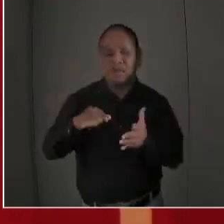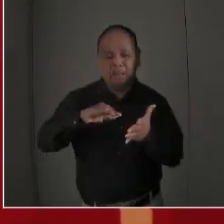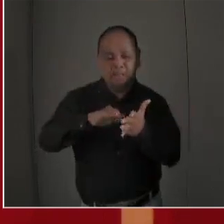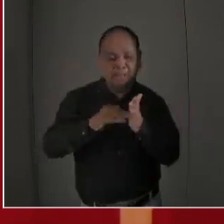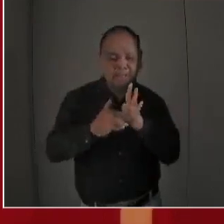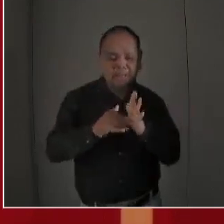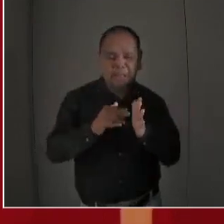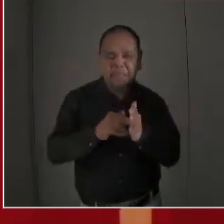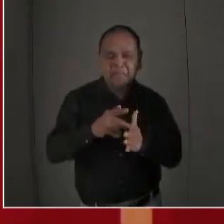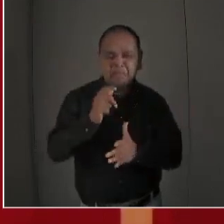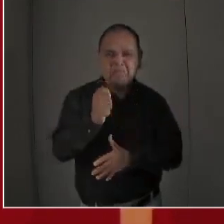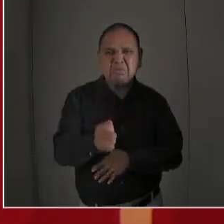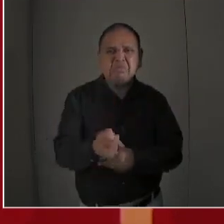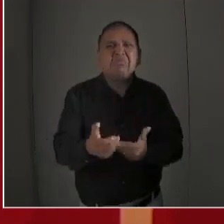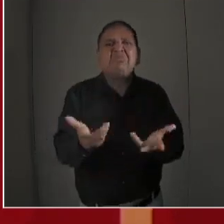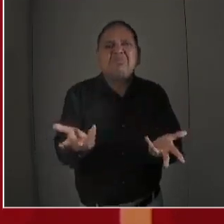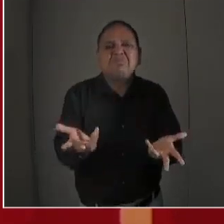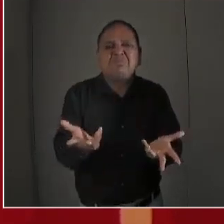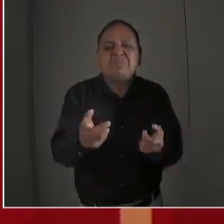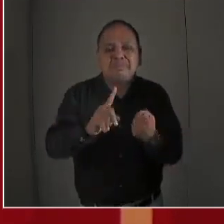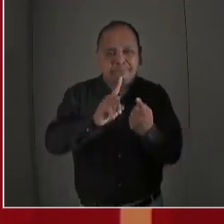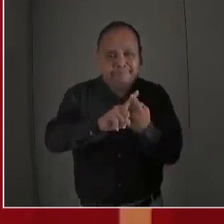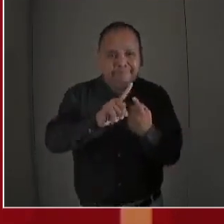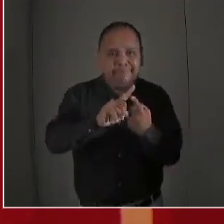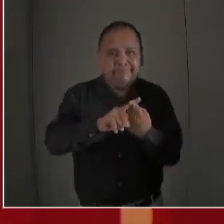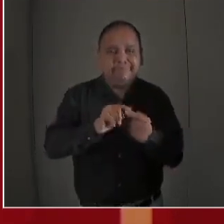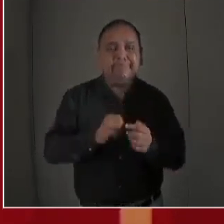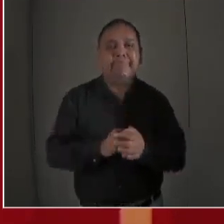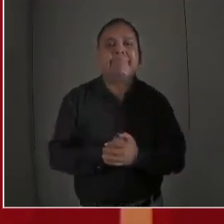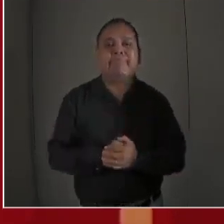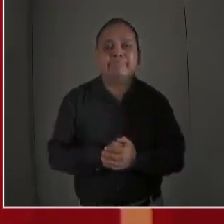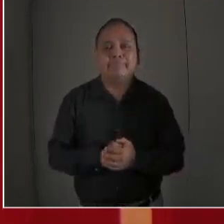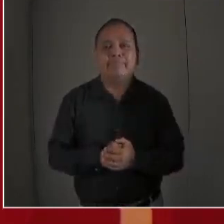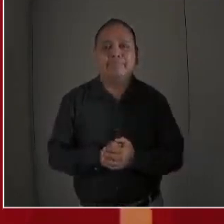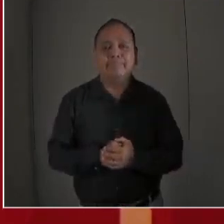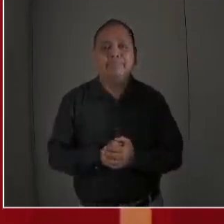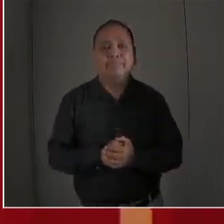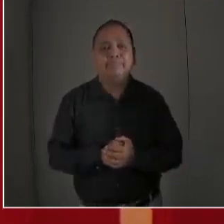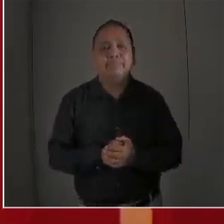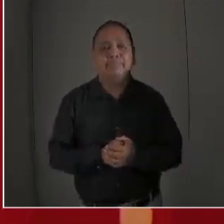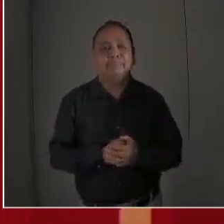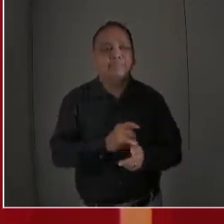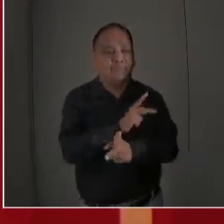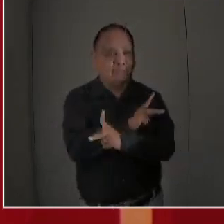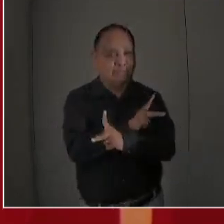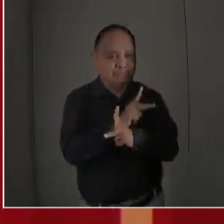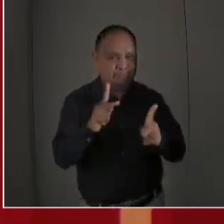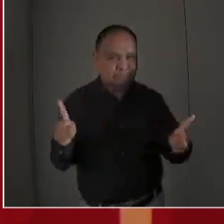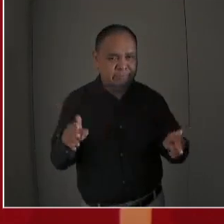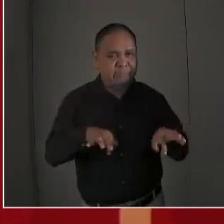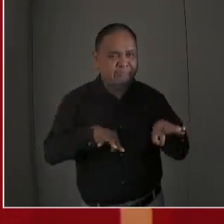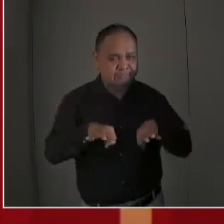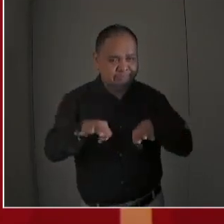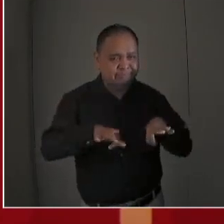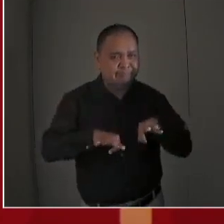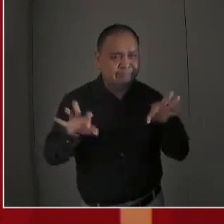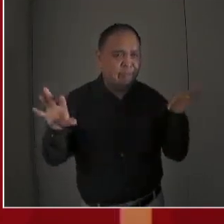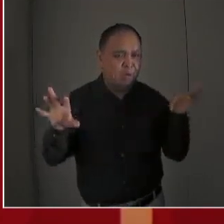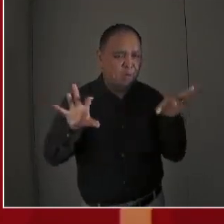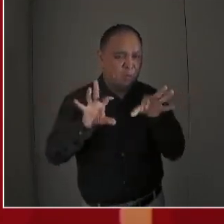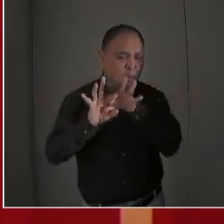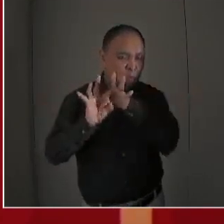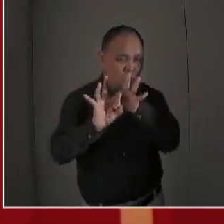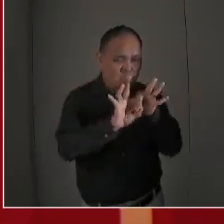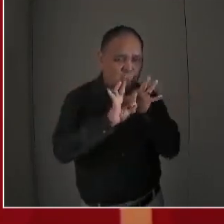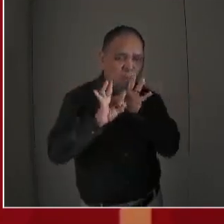que utilizamos? Primero, que todos nos pongamos a trabajar de manera unida